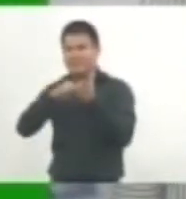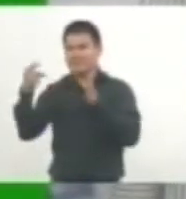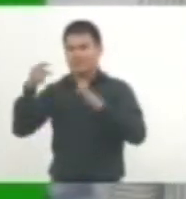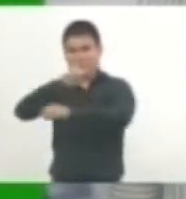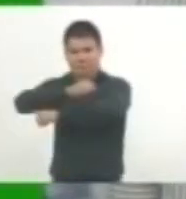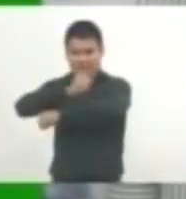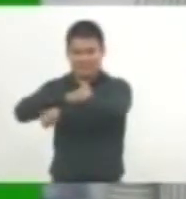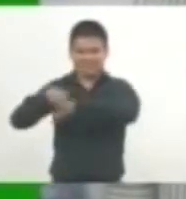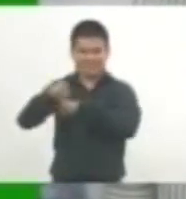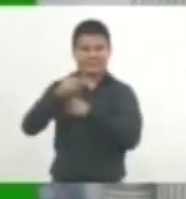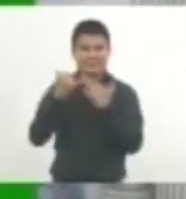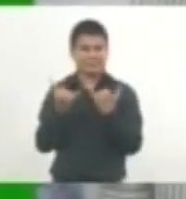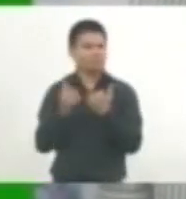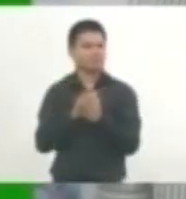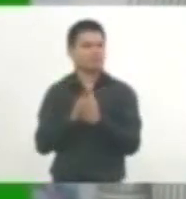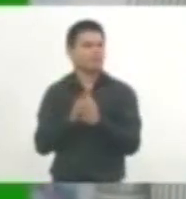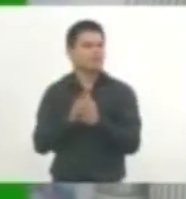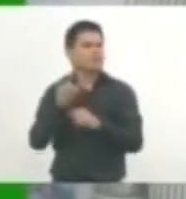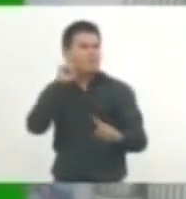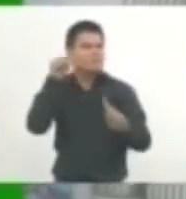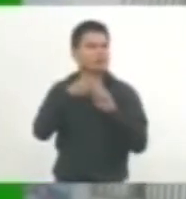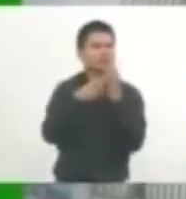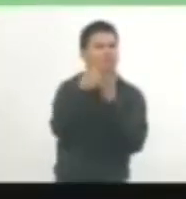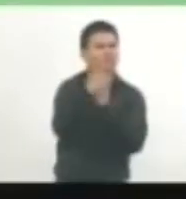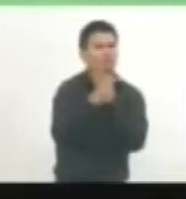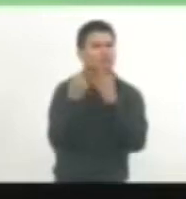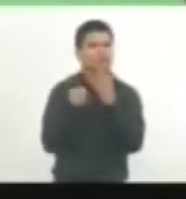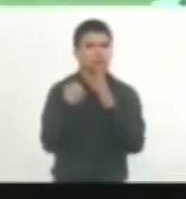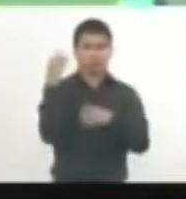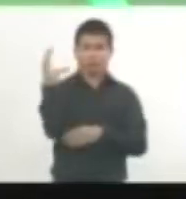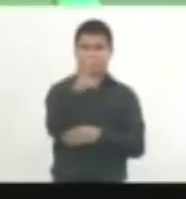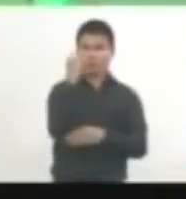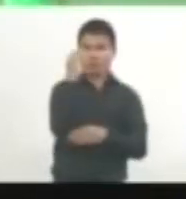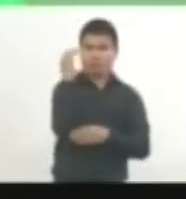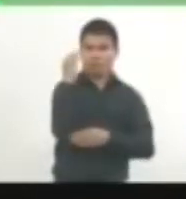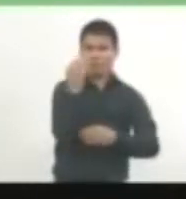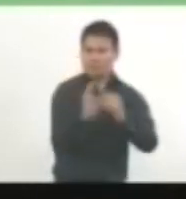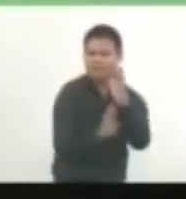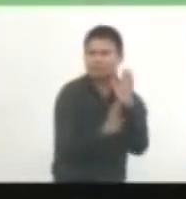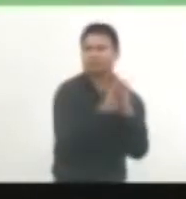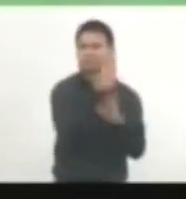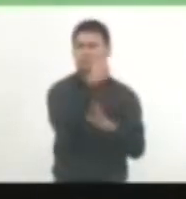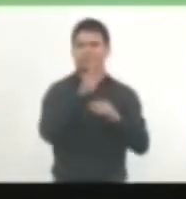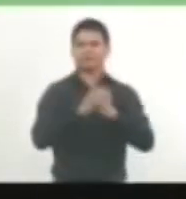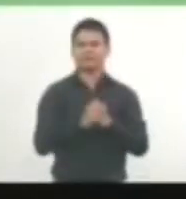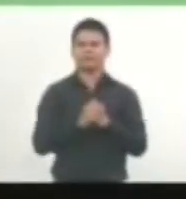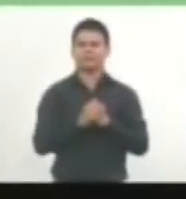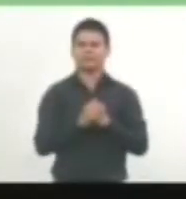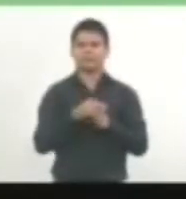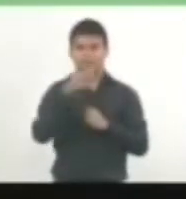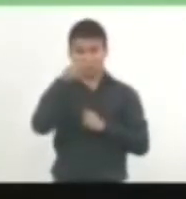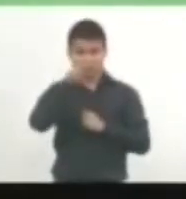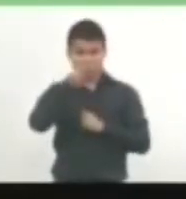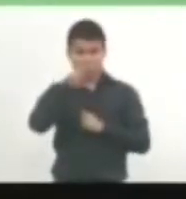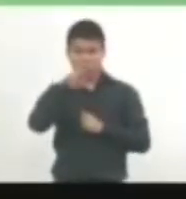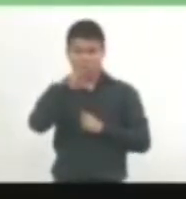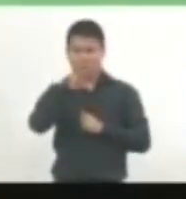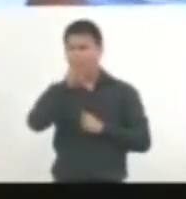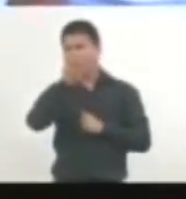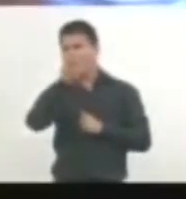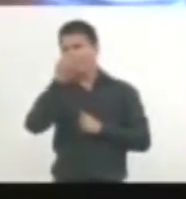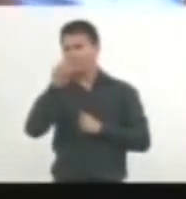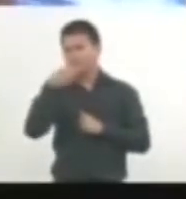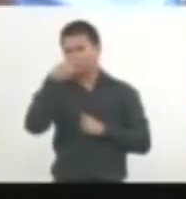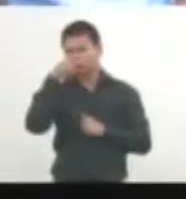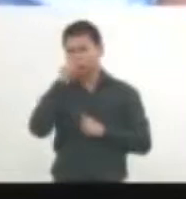el fin de trabajar sobre el proyecto Colombia, un campo para soñar y crecer, en el que 380 niños se benefician con la participación de psicólogos, profesores y pedagogos